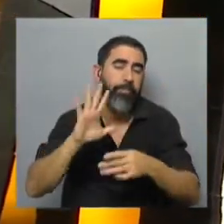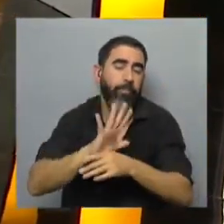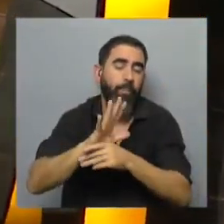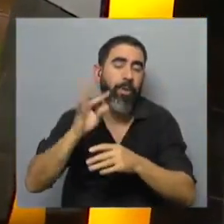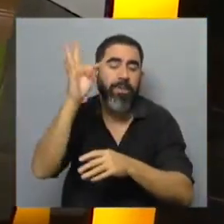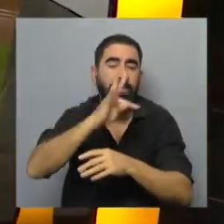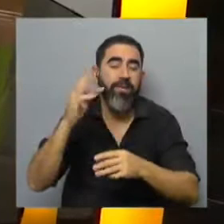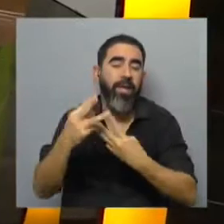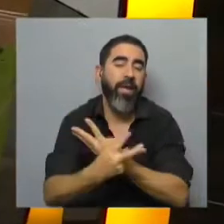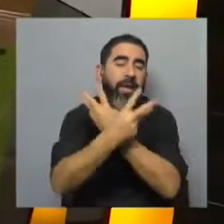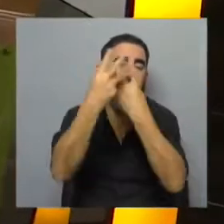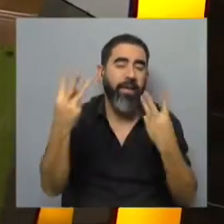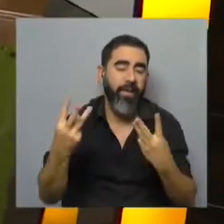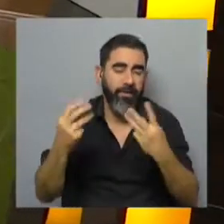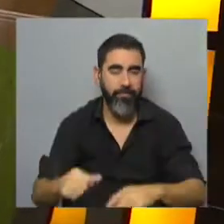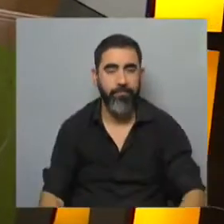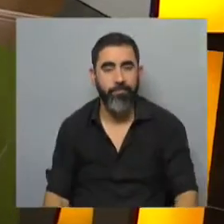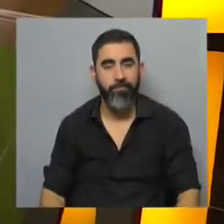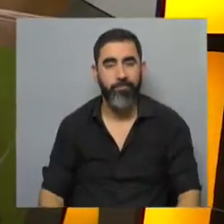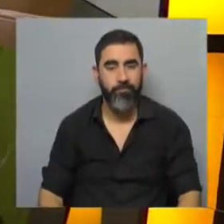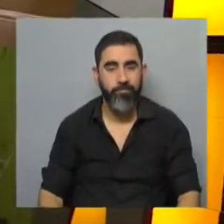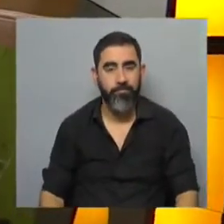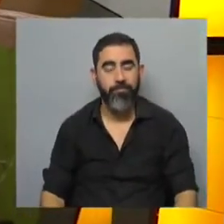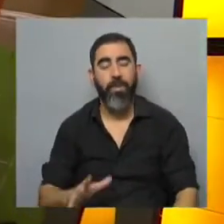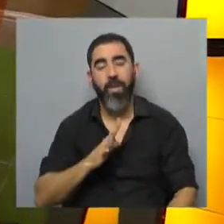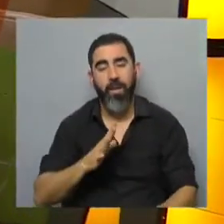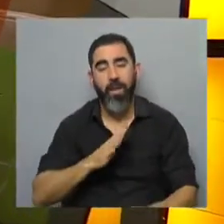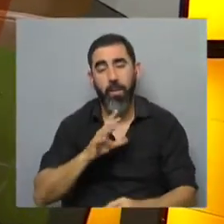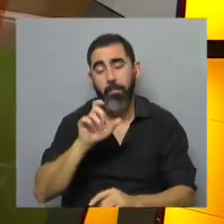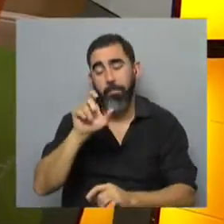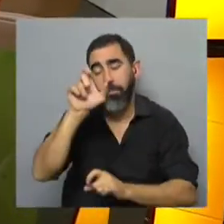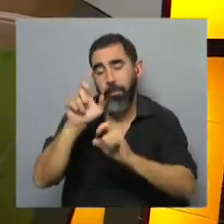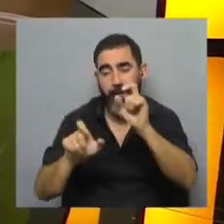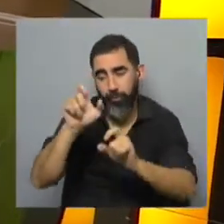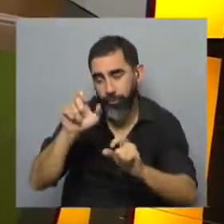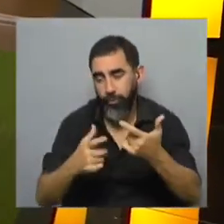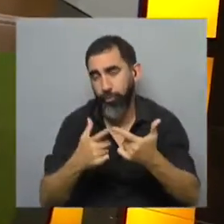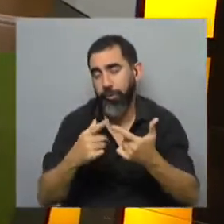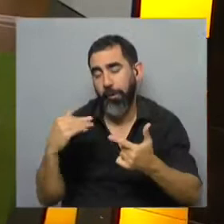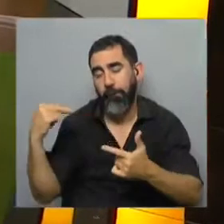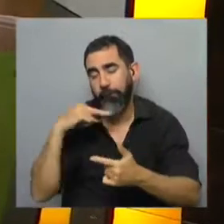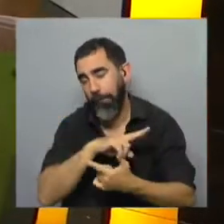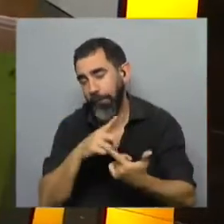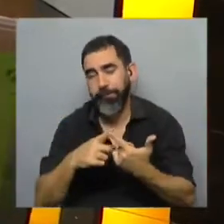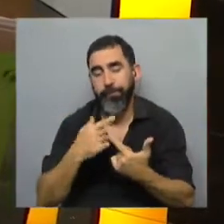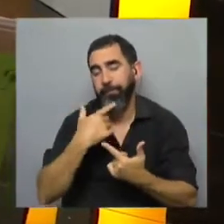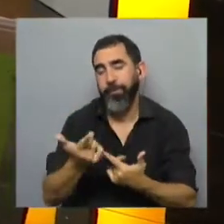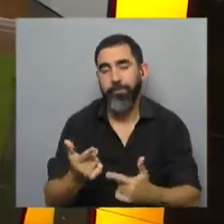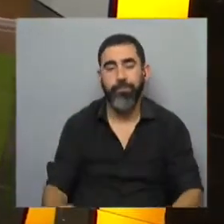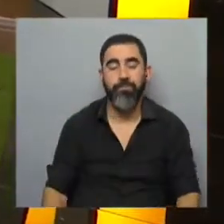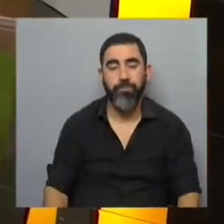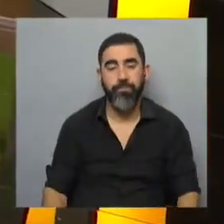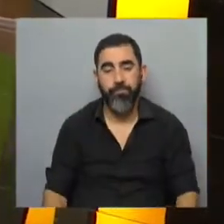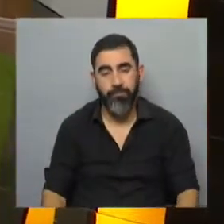de escultura más o menos genérico. Se representaban personajes ficticios, por ejemplo, entre